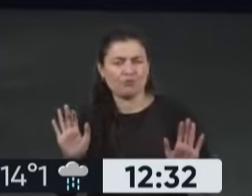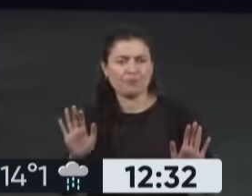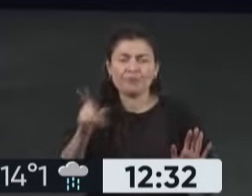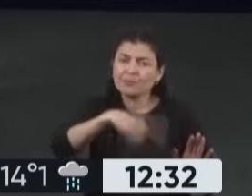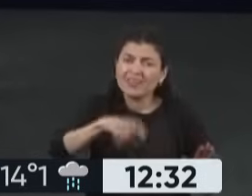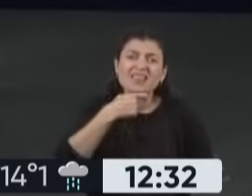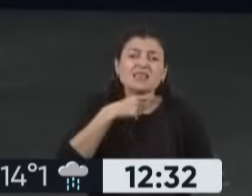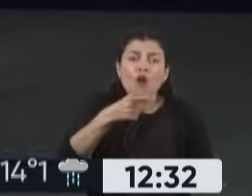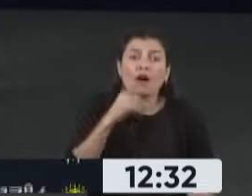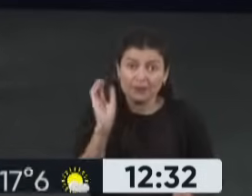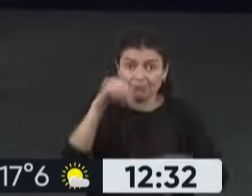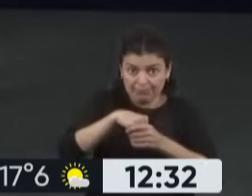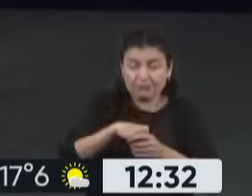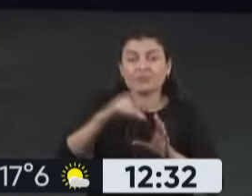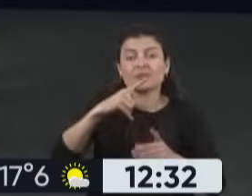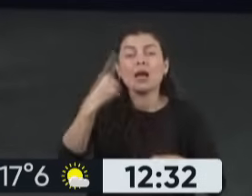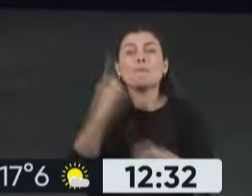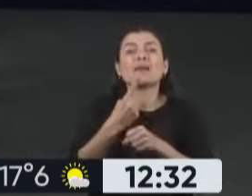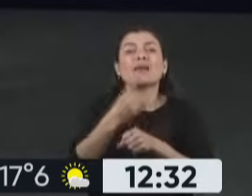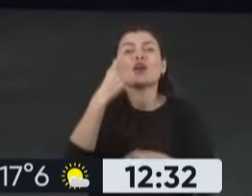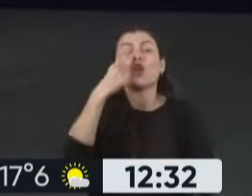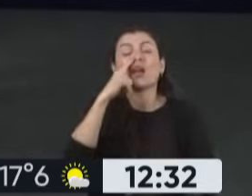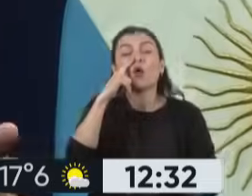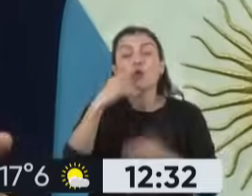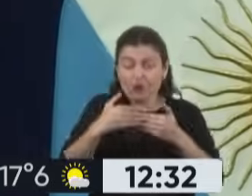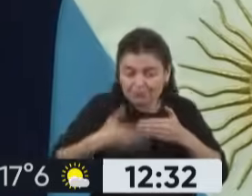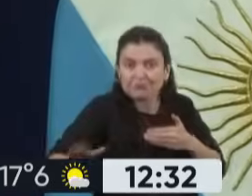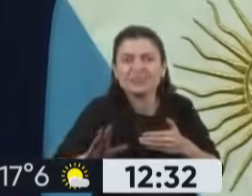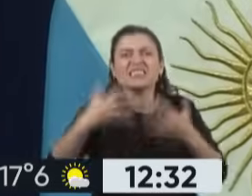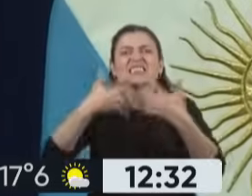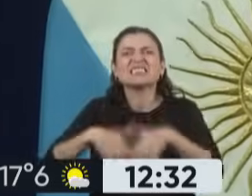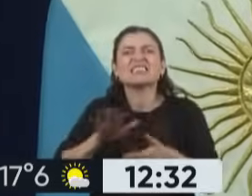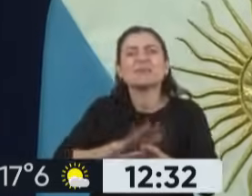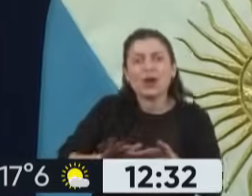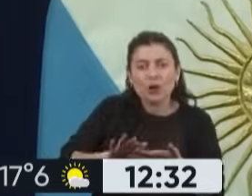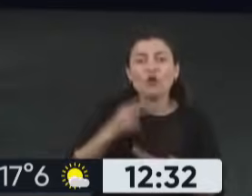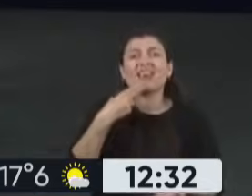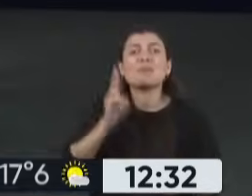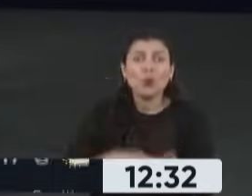si adhiere a este nuevo sistema a partir del 1 de junio. No hay otro impuesto.